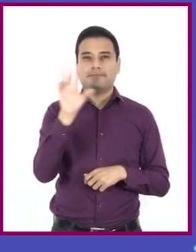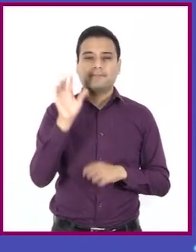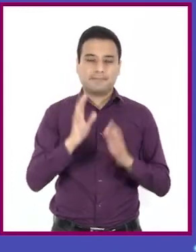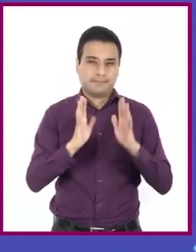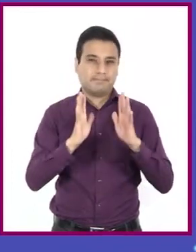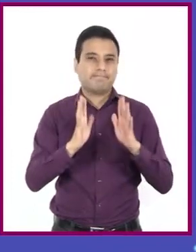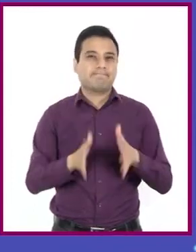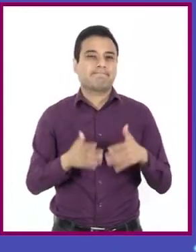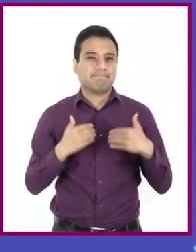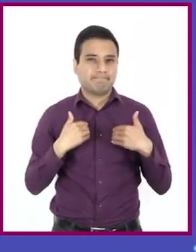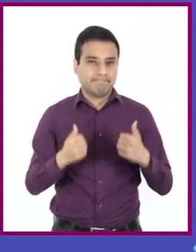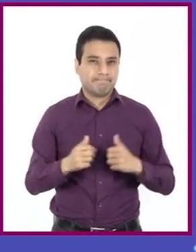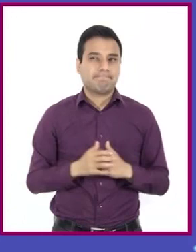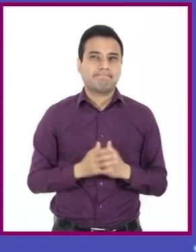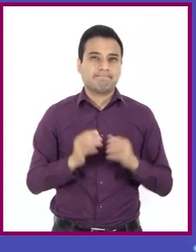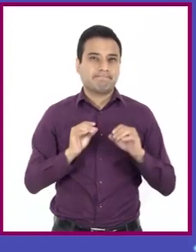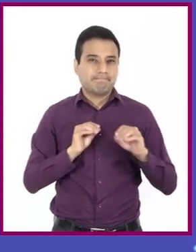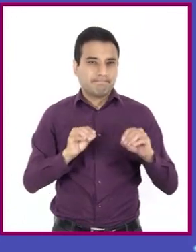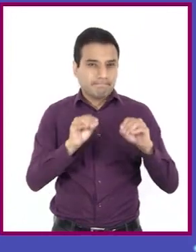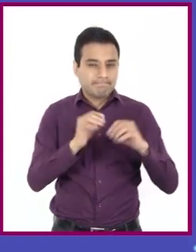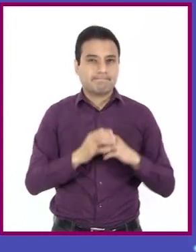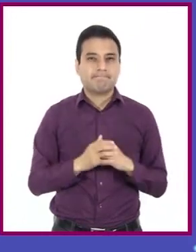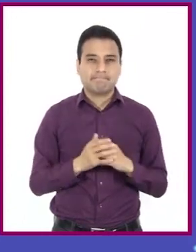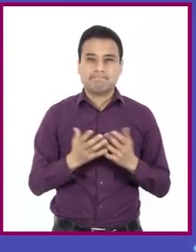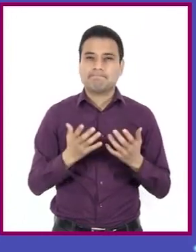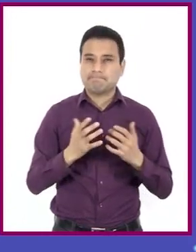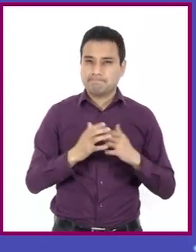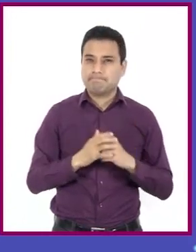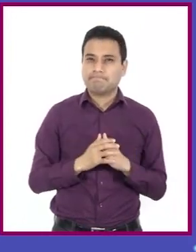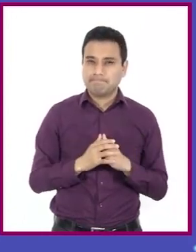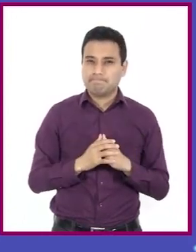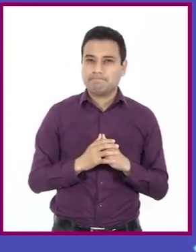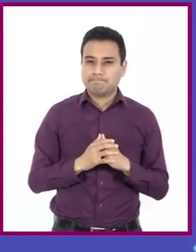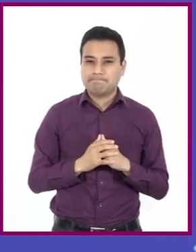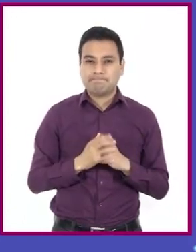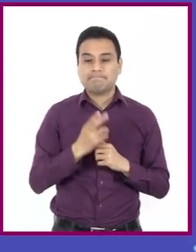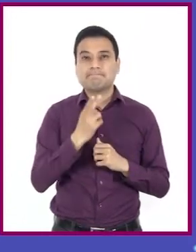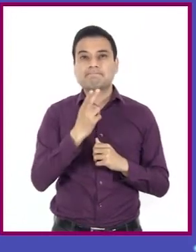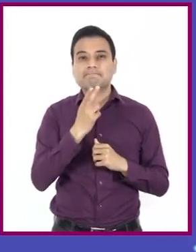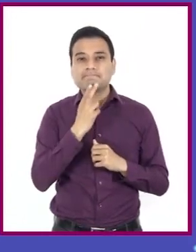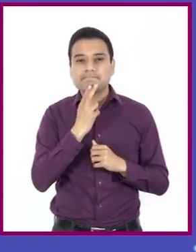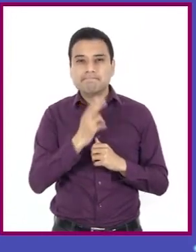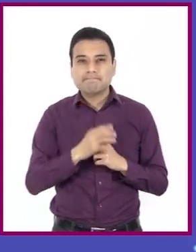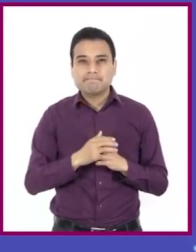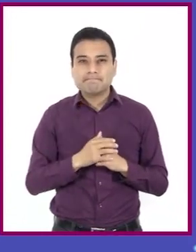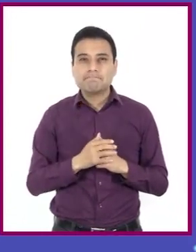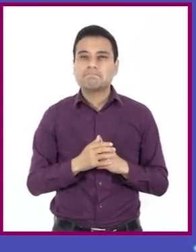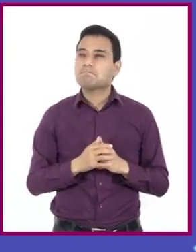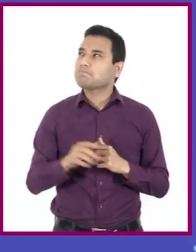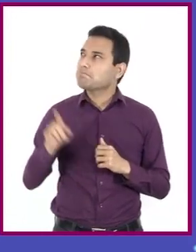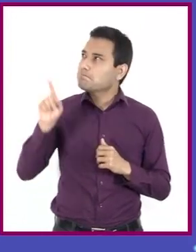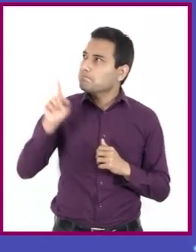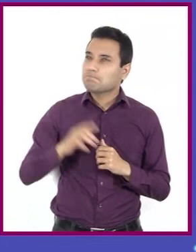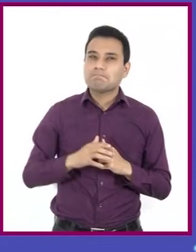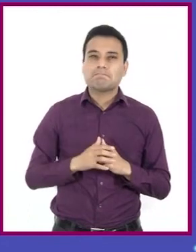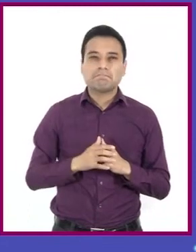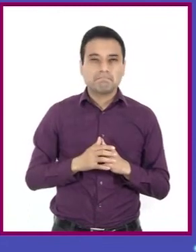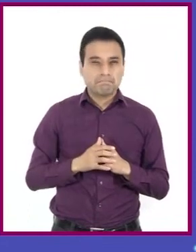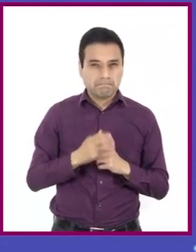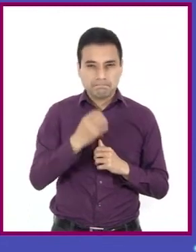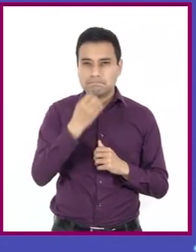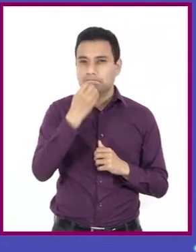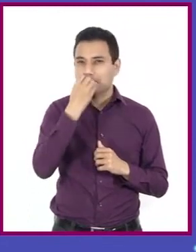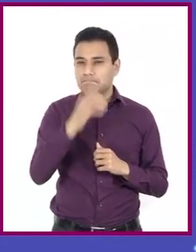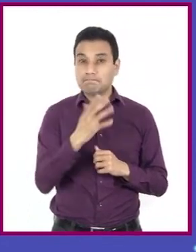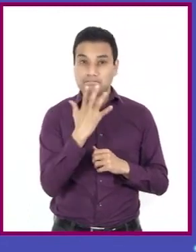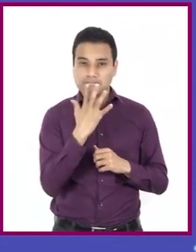suma reflejan movimiento y para su creación utilizó las herramientas de movimiento de un programa de edición de su